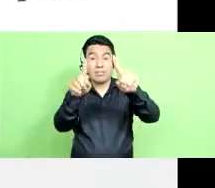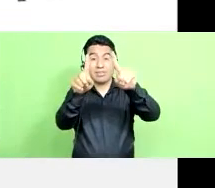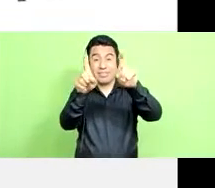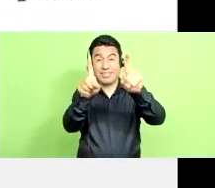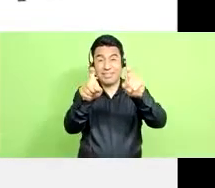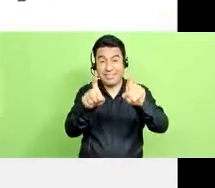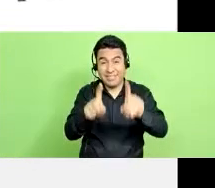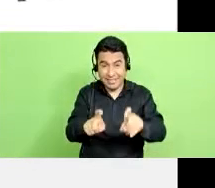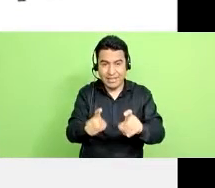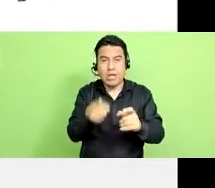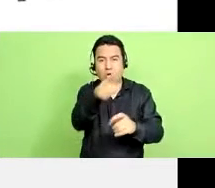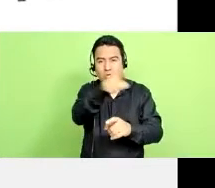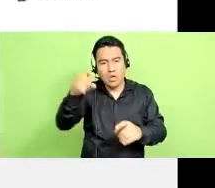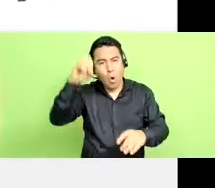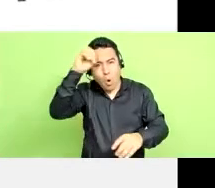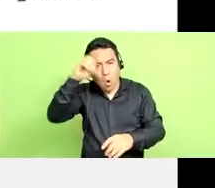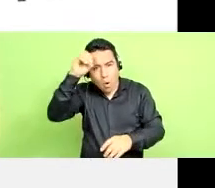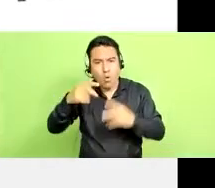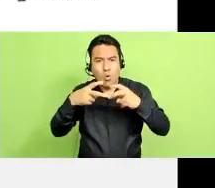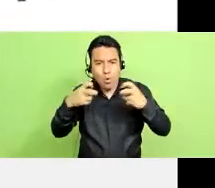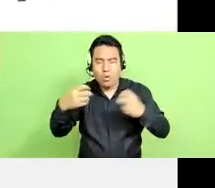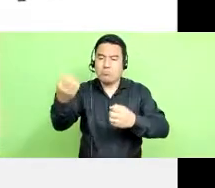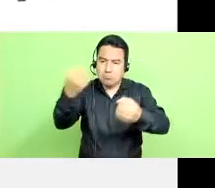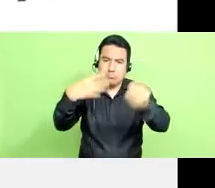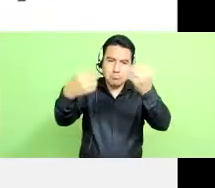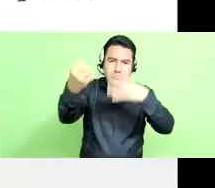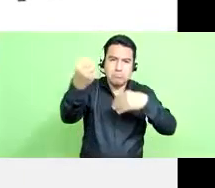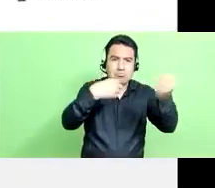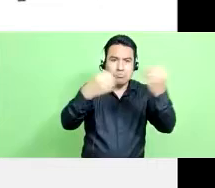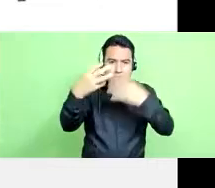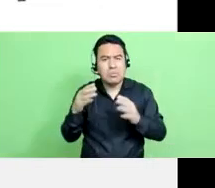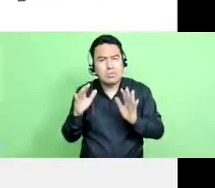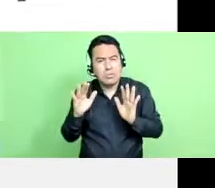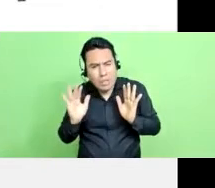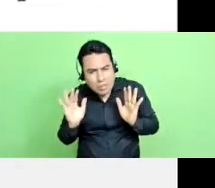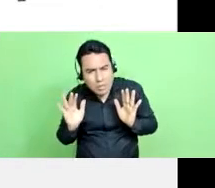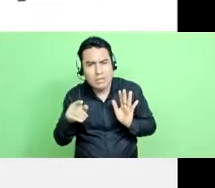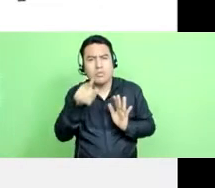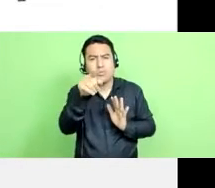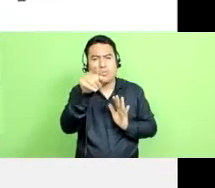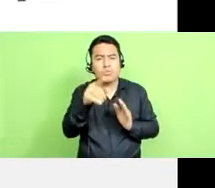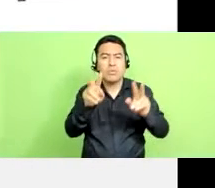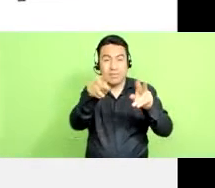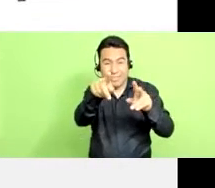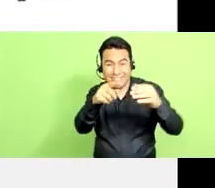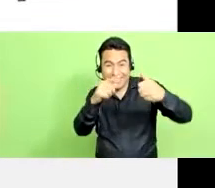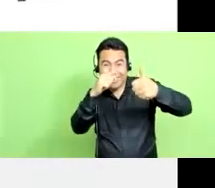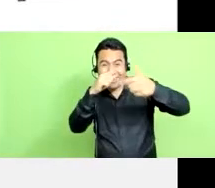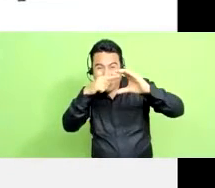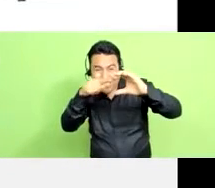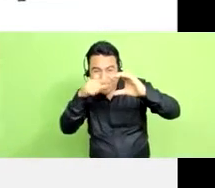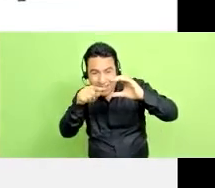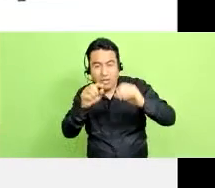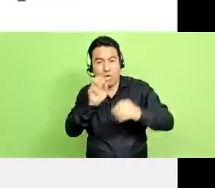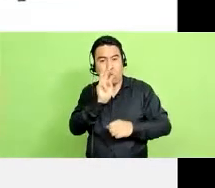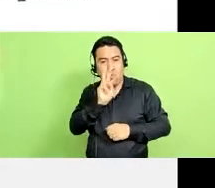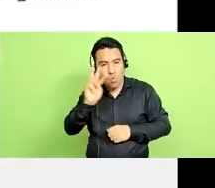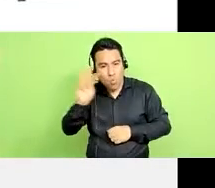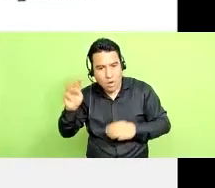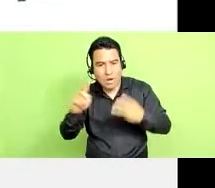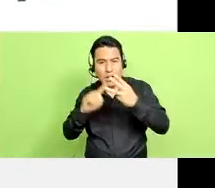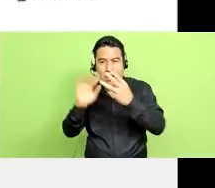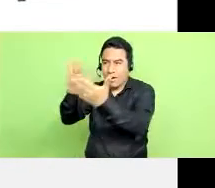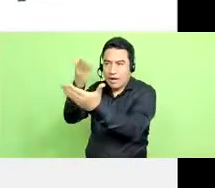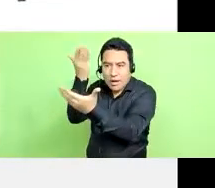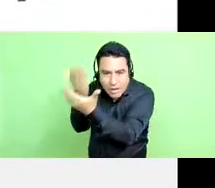reciben los aportes es posible en estos momentos mediante accesibilidad roja vivienda punto punto p o mediante el link del